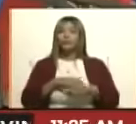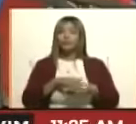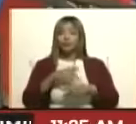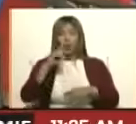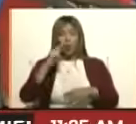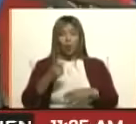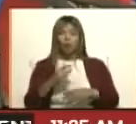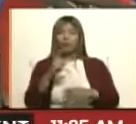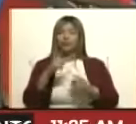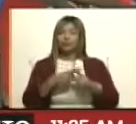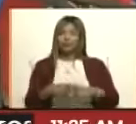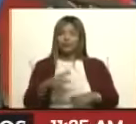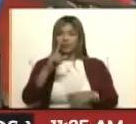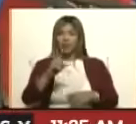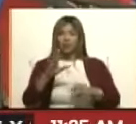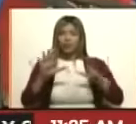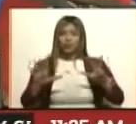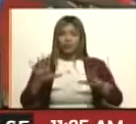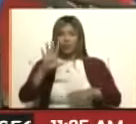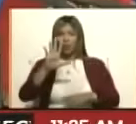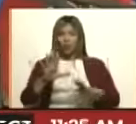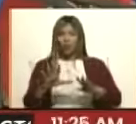de